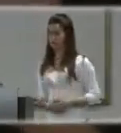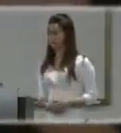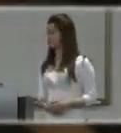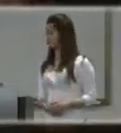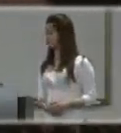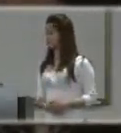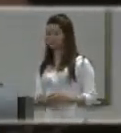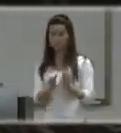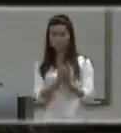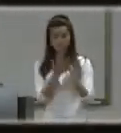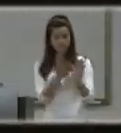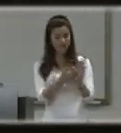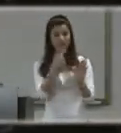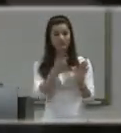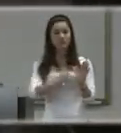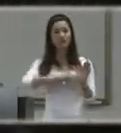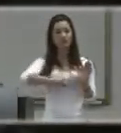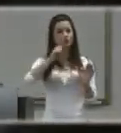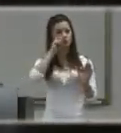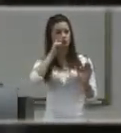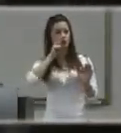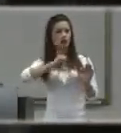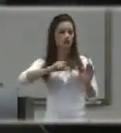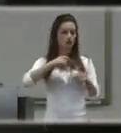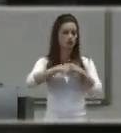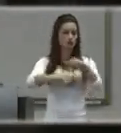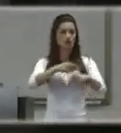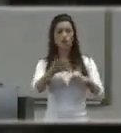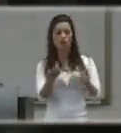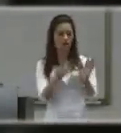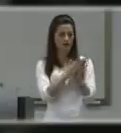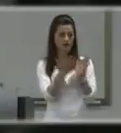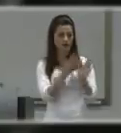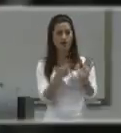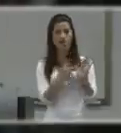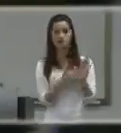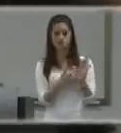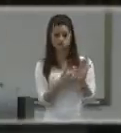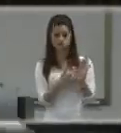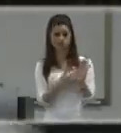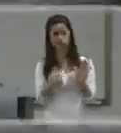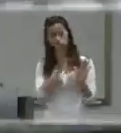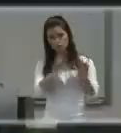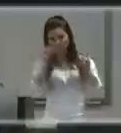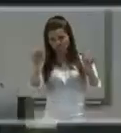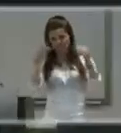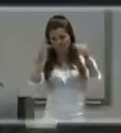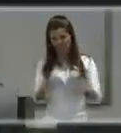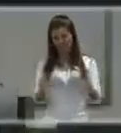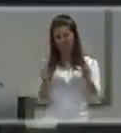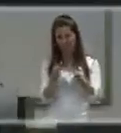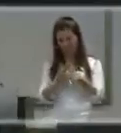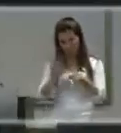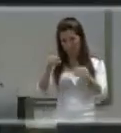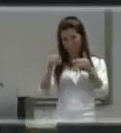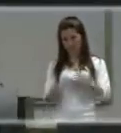algunos de los derechos sexuales y reproductivos listados con perspectiva de discapacidad, y varios de esos están allí